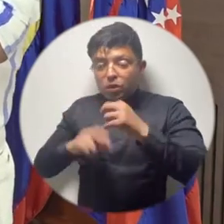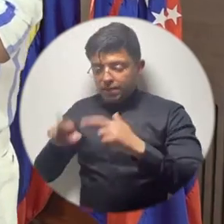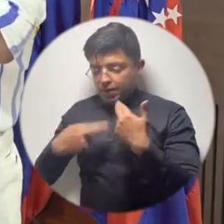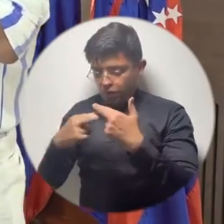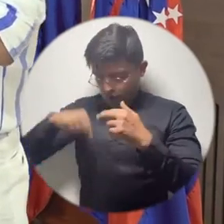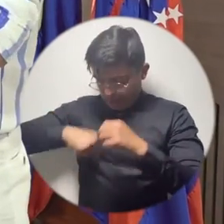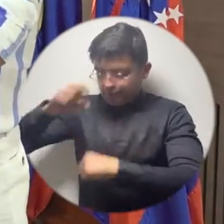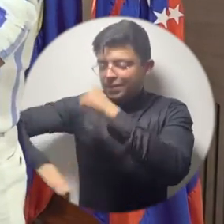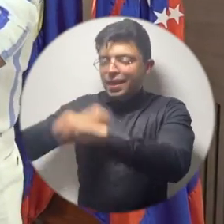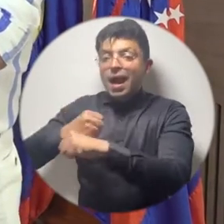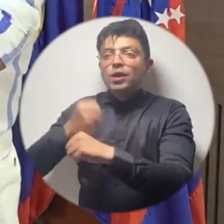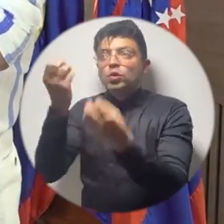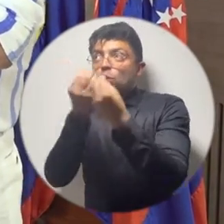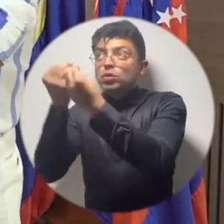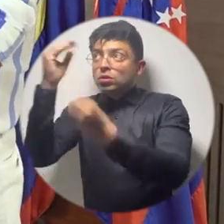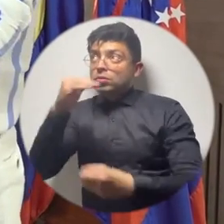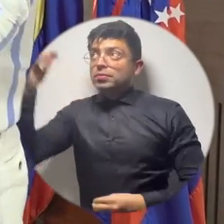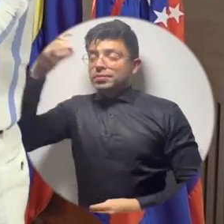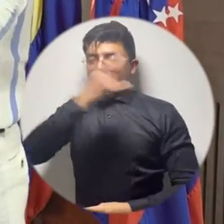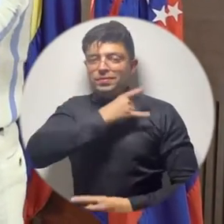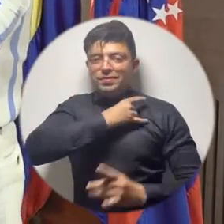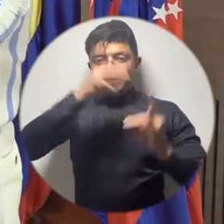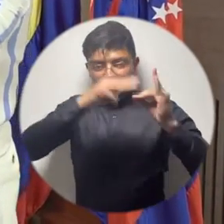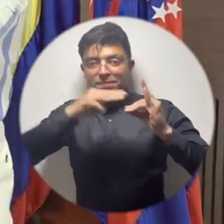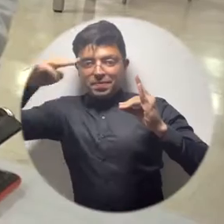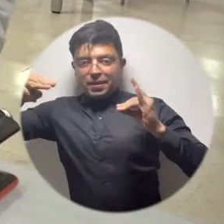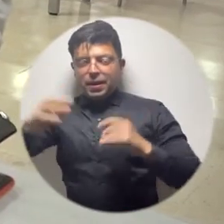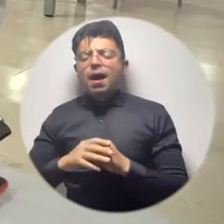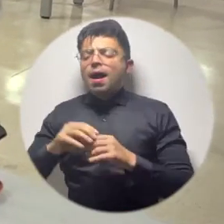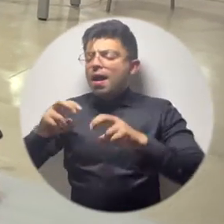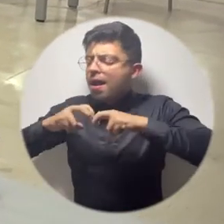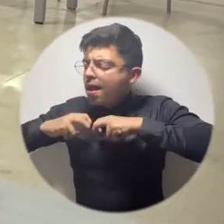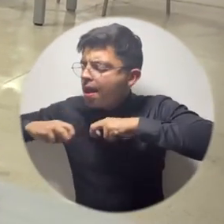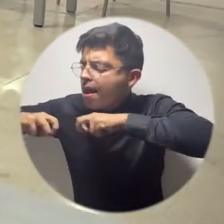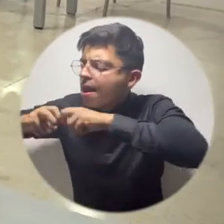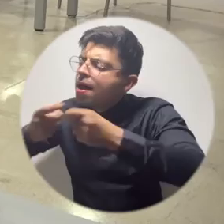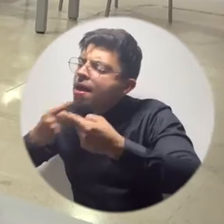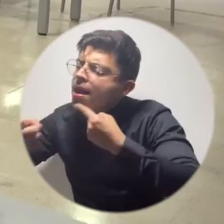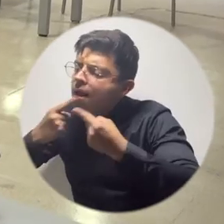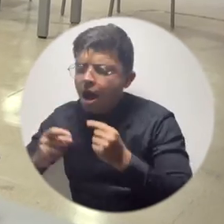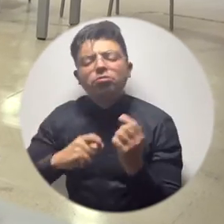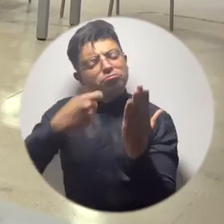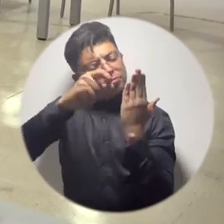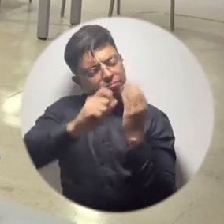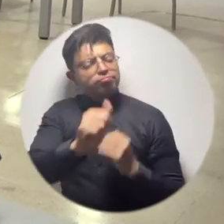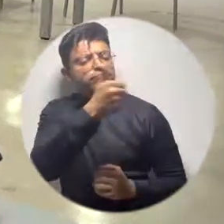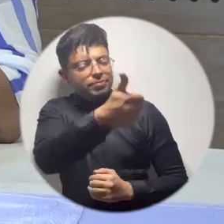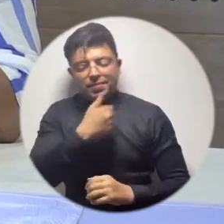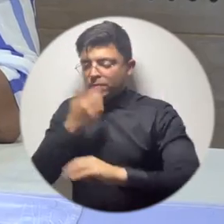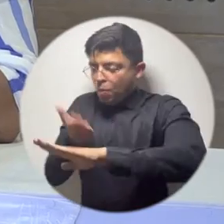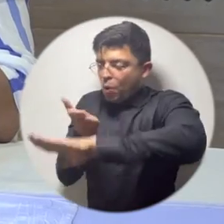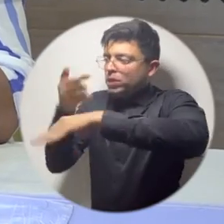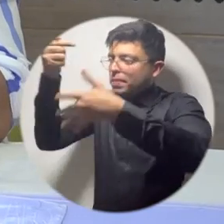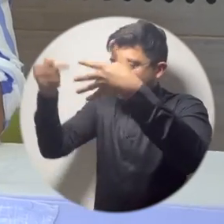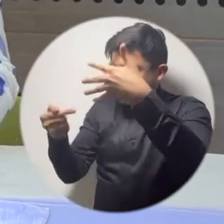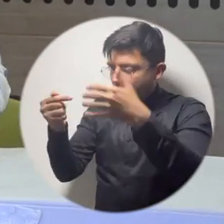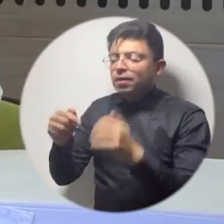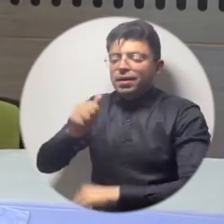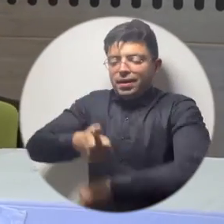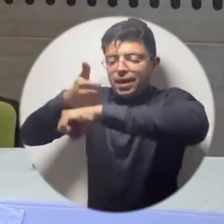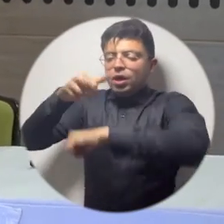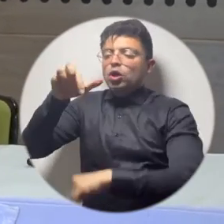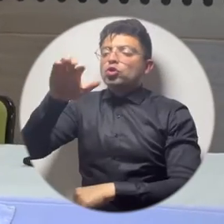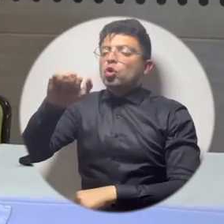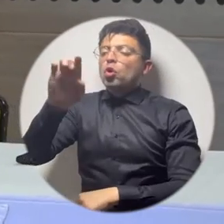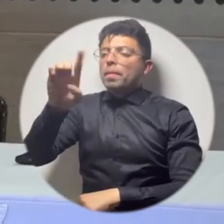En la última sesión del año del Consejo Superior de la Universidad del Magdalena, los miembros del máximo órgano dieron su visto bueno a las propuestas presentadas por